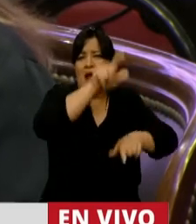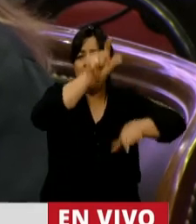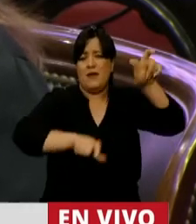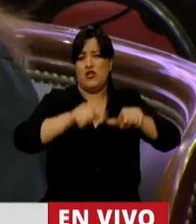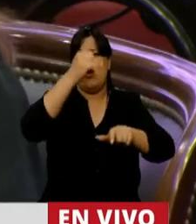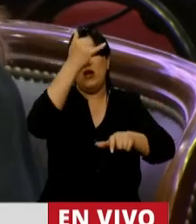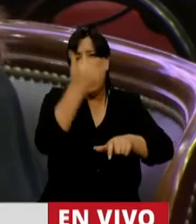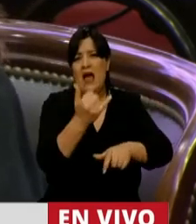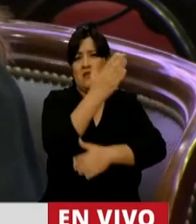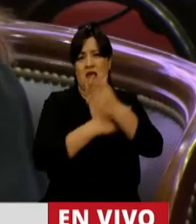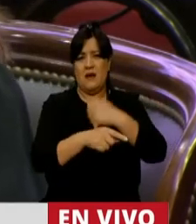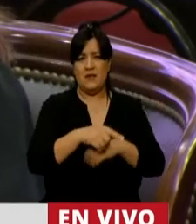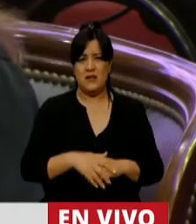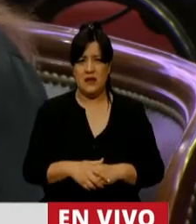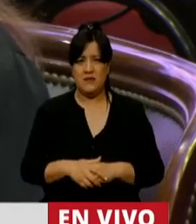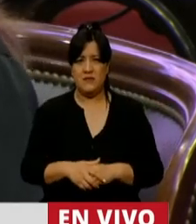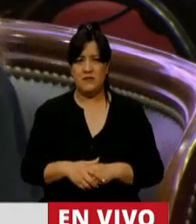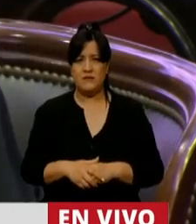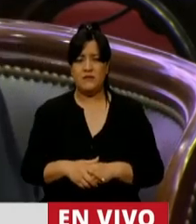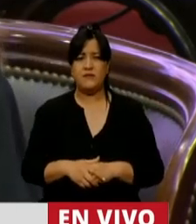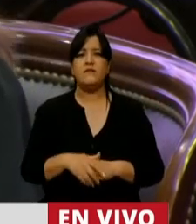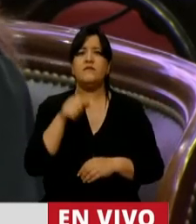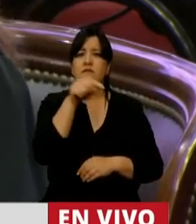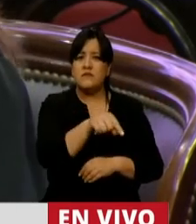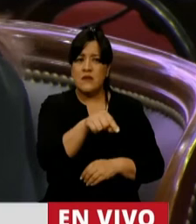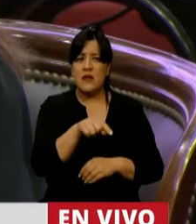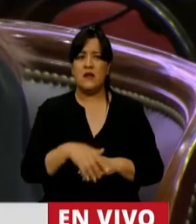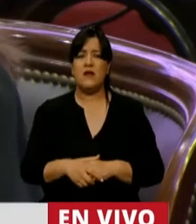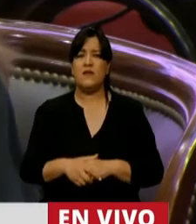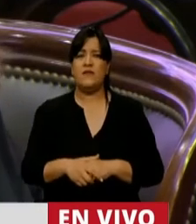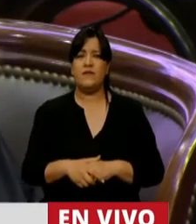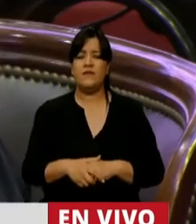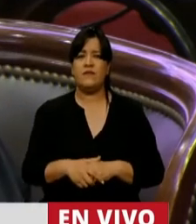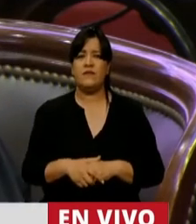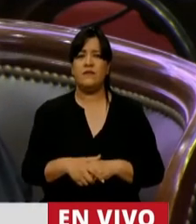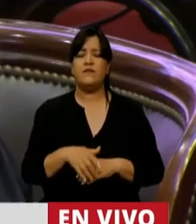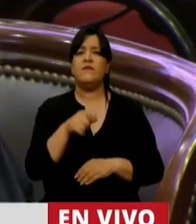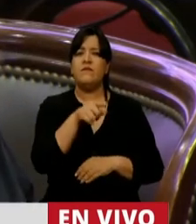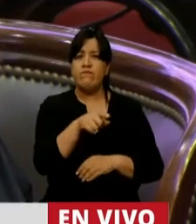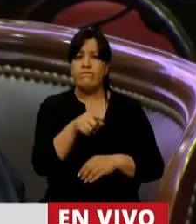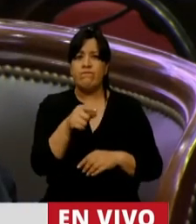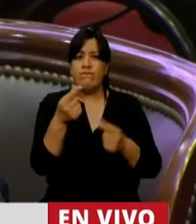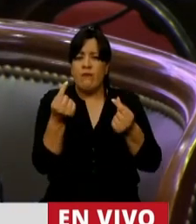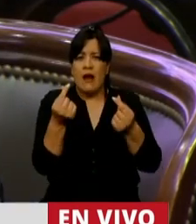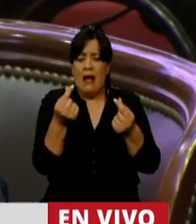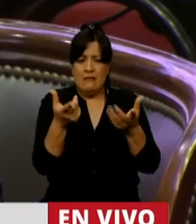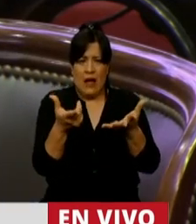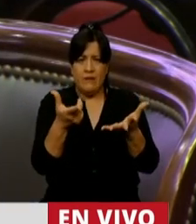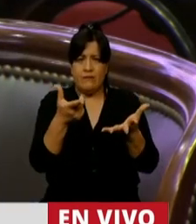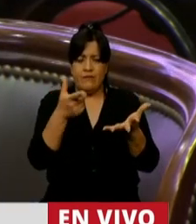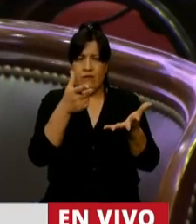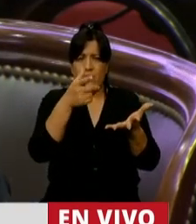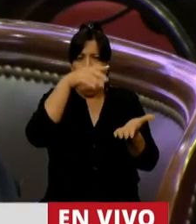competencias, y ahí responde una desfinanciación, se produce